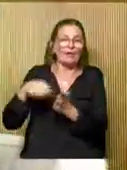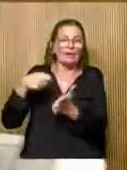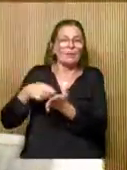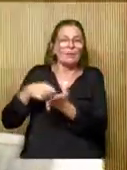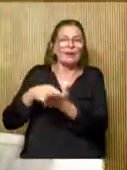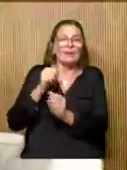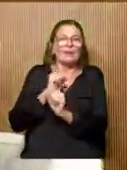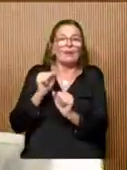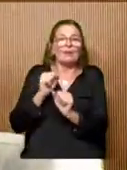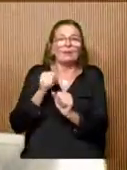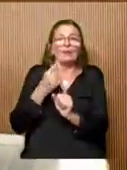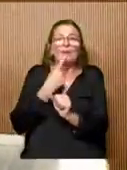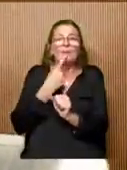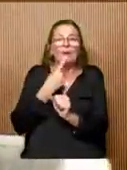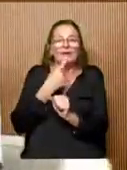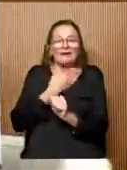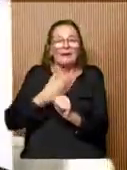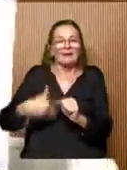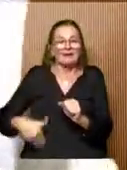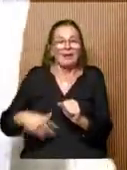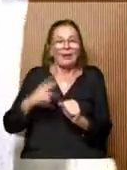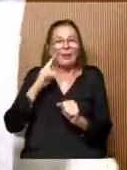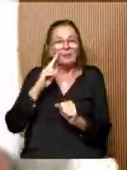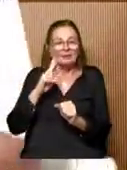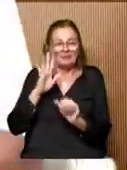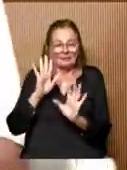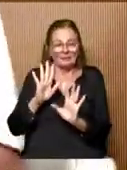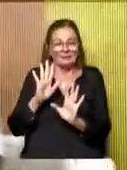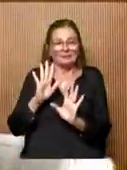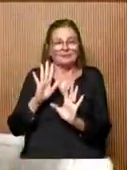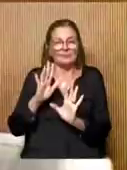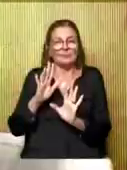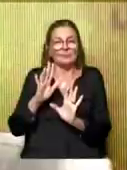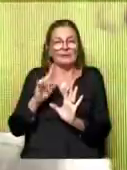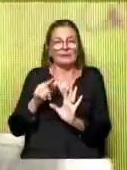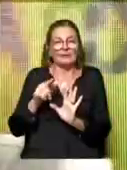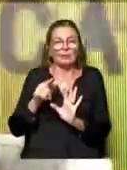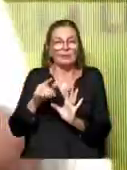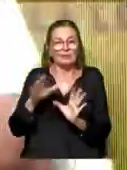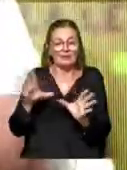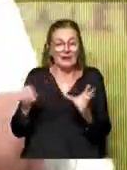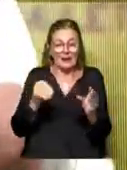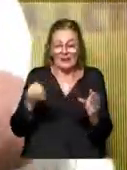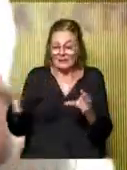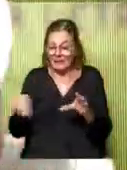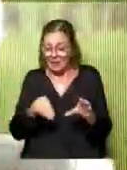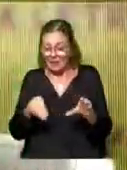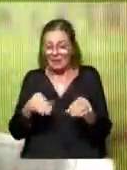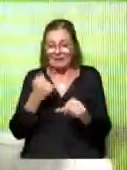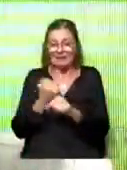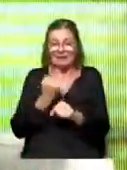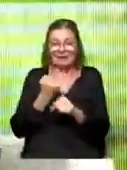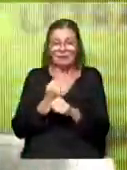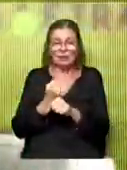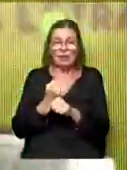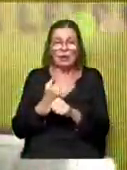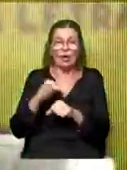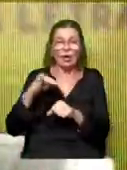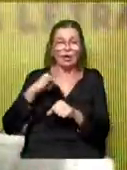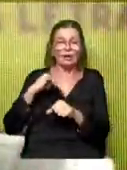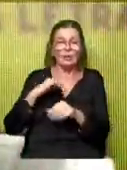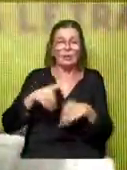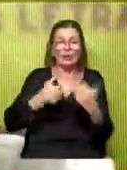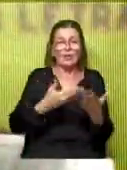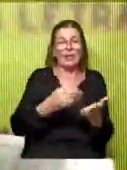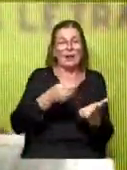que pueda haber una política de Estado. Fíjense una cosa, se desvistió un santo para vestir a otro. Se desvistió al Instituto de Colonización para darle